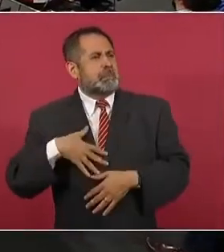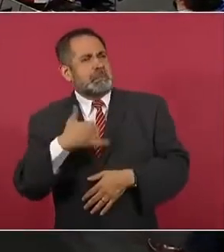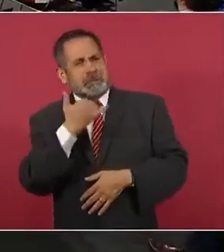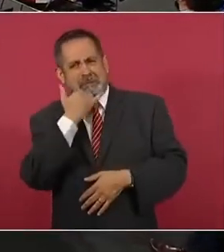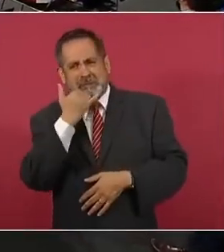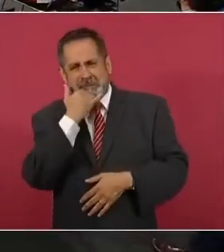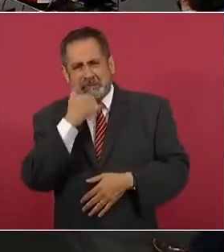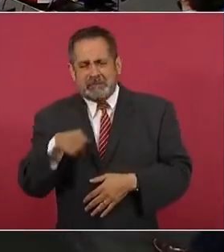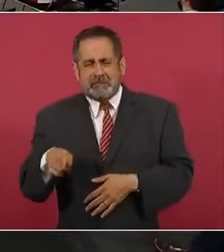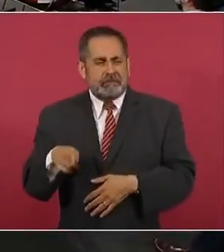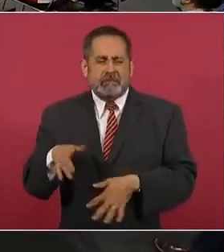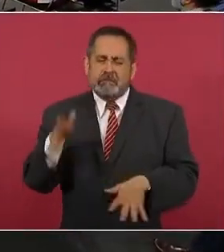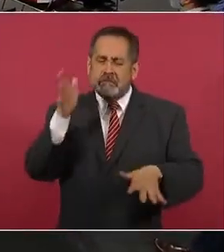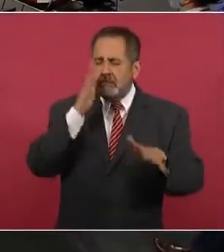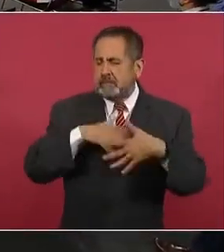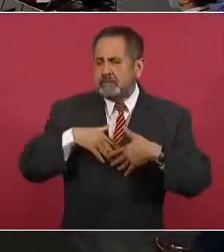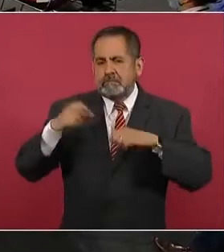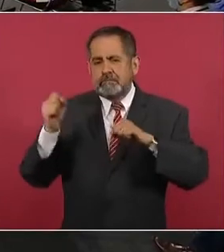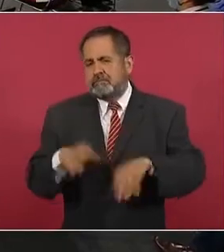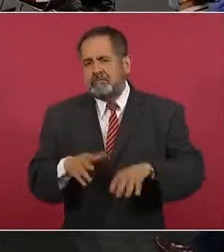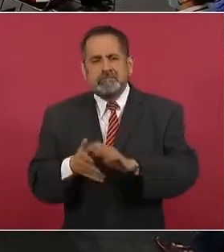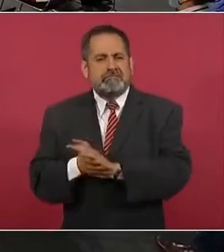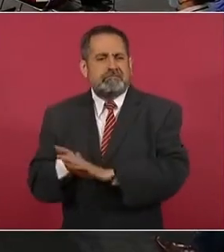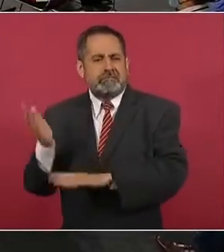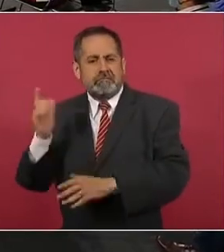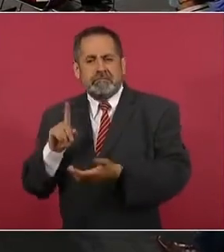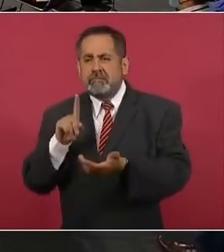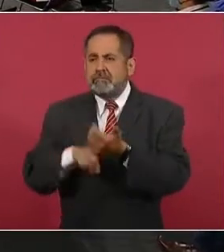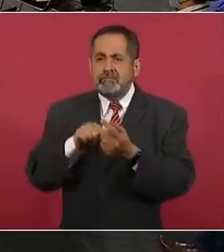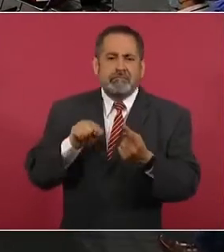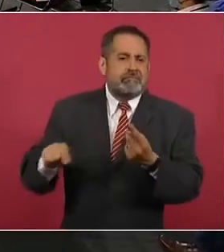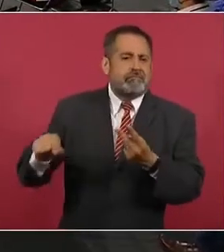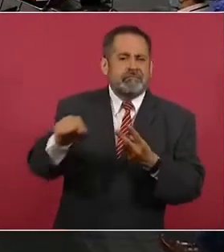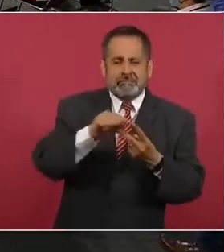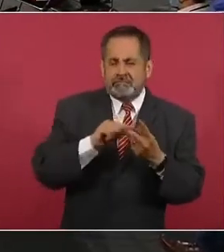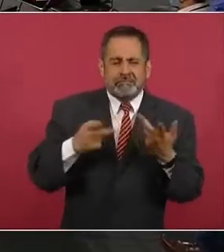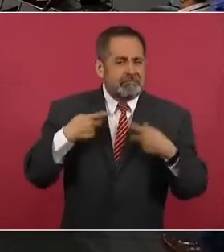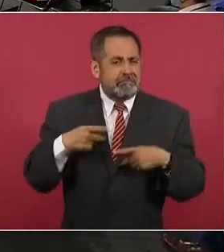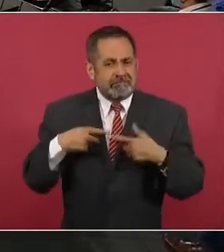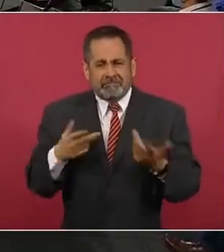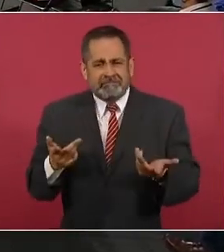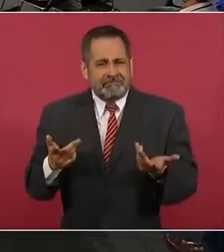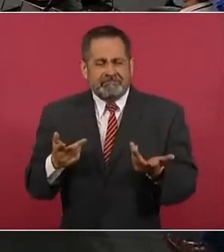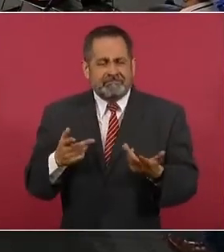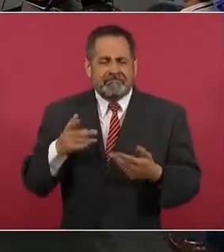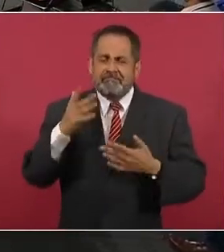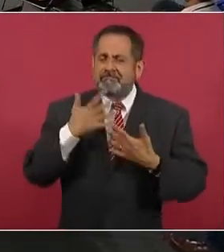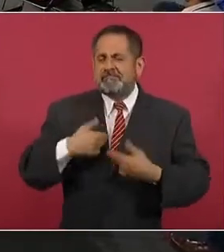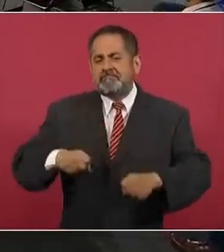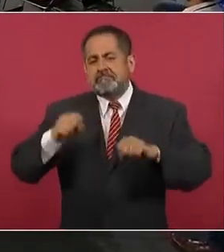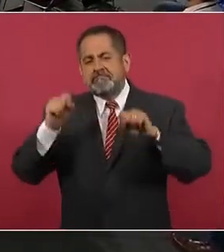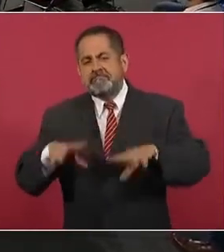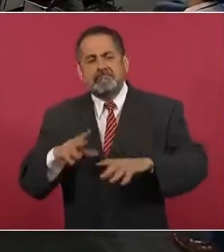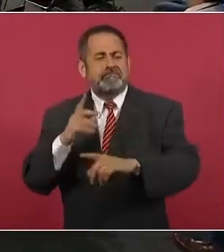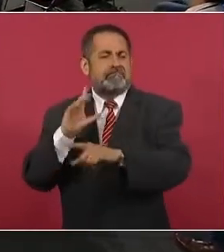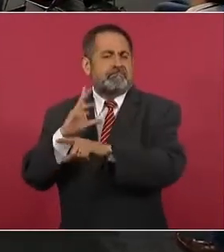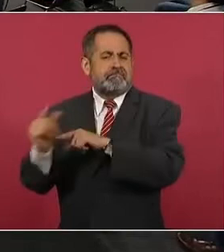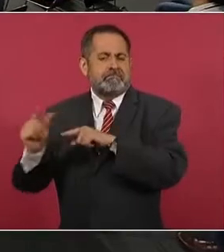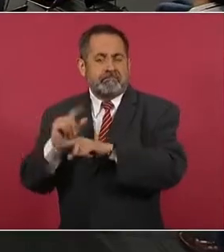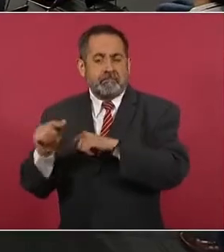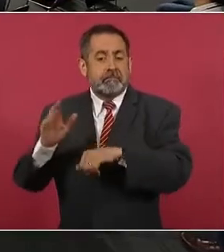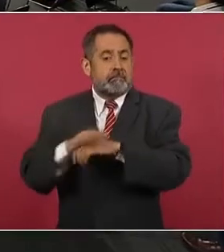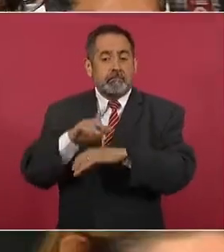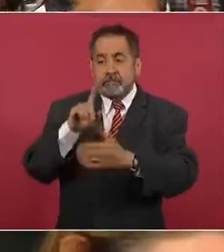está evacuada, tanto en Serena, en el desarrollo Serena, como en Orchid, que causaron daños a estructuras,